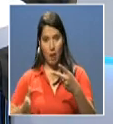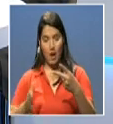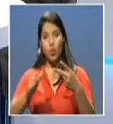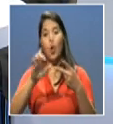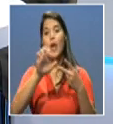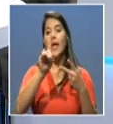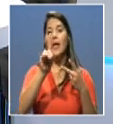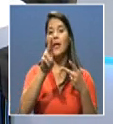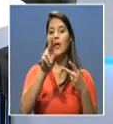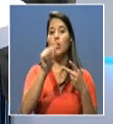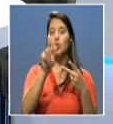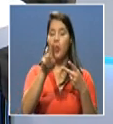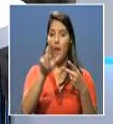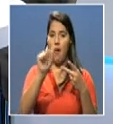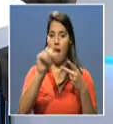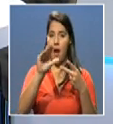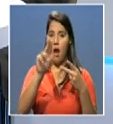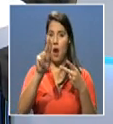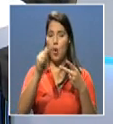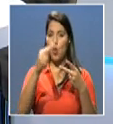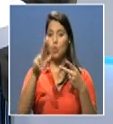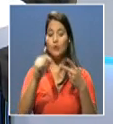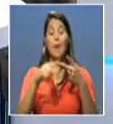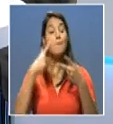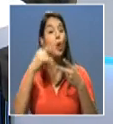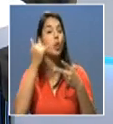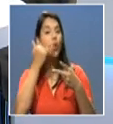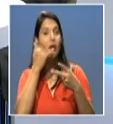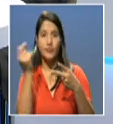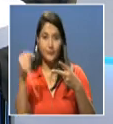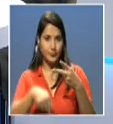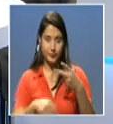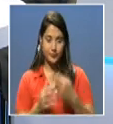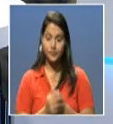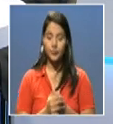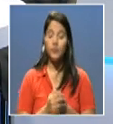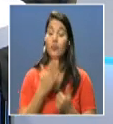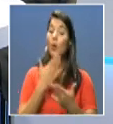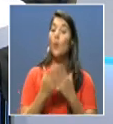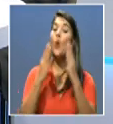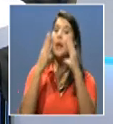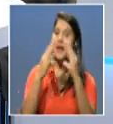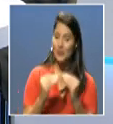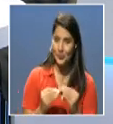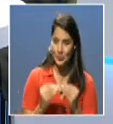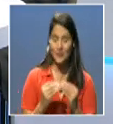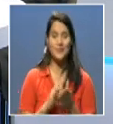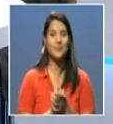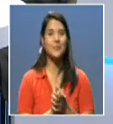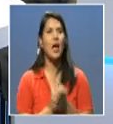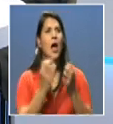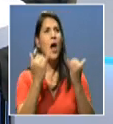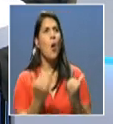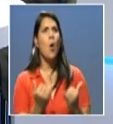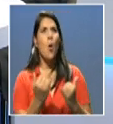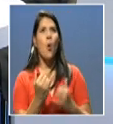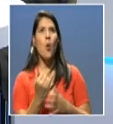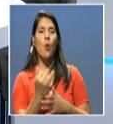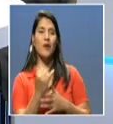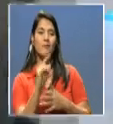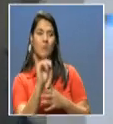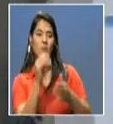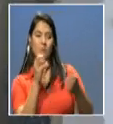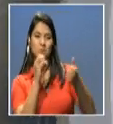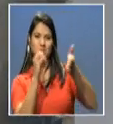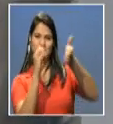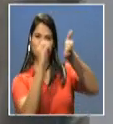a ambos. Buenas noches, un placer estar acá con ustedes. Muy buenas noches, don Francisco. deslegitimidad del Poder